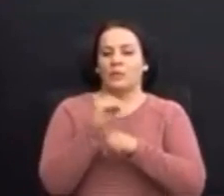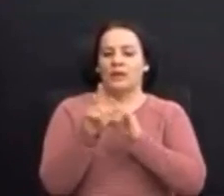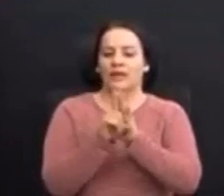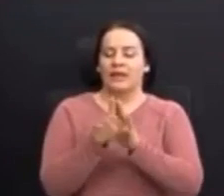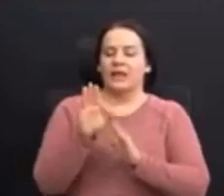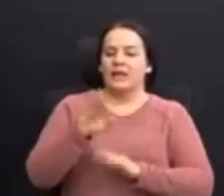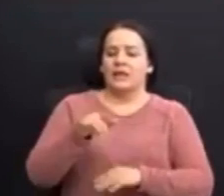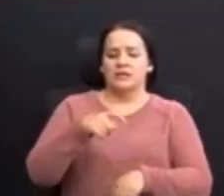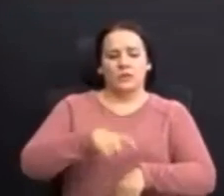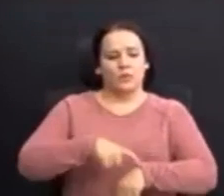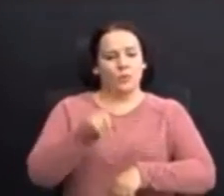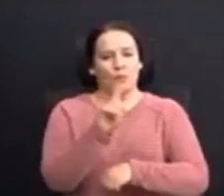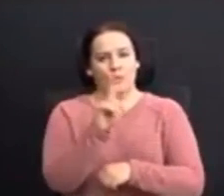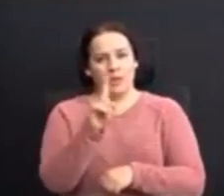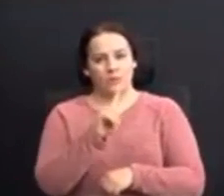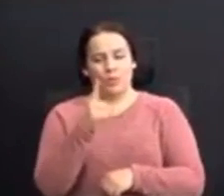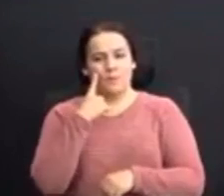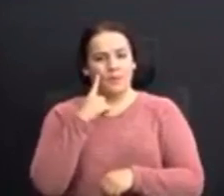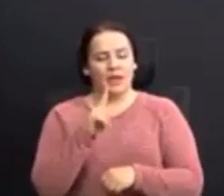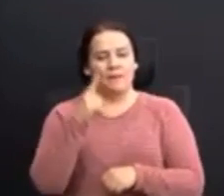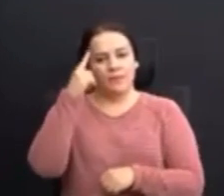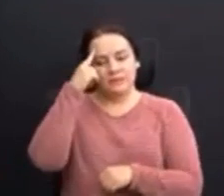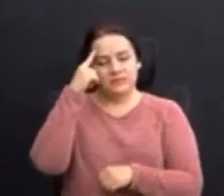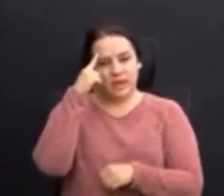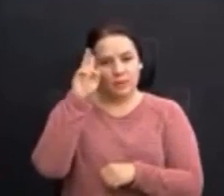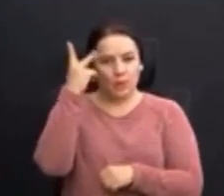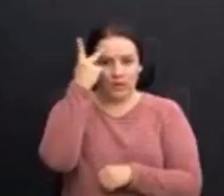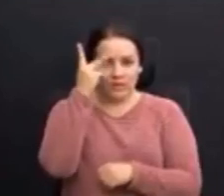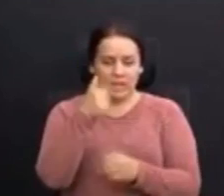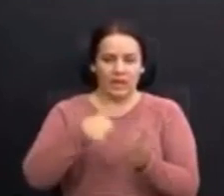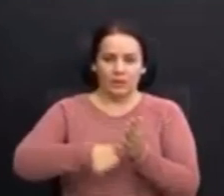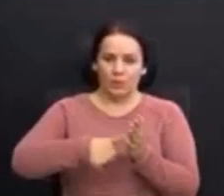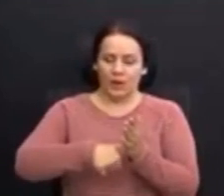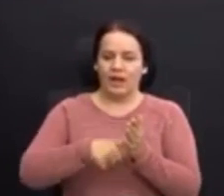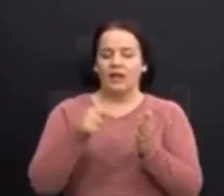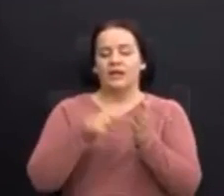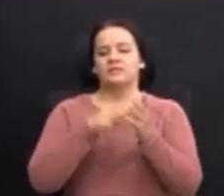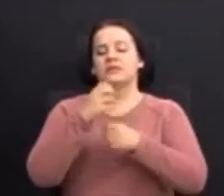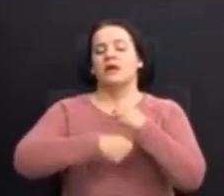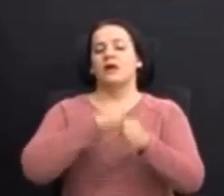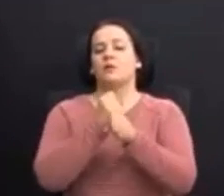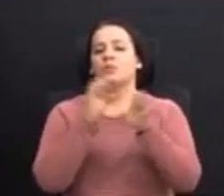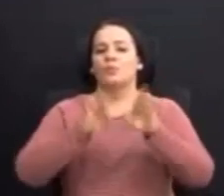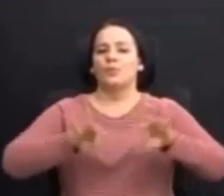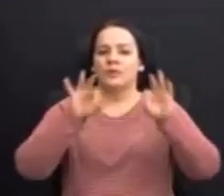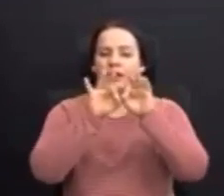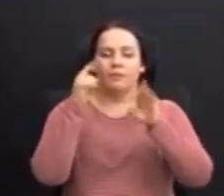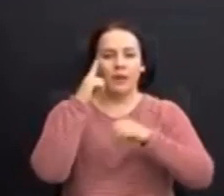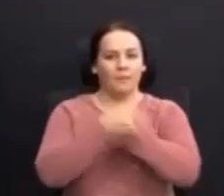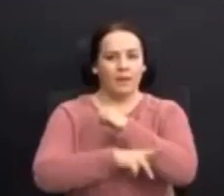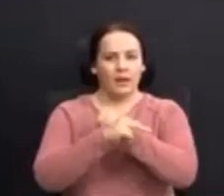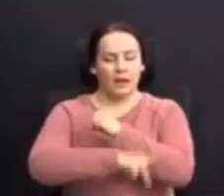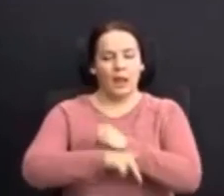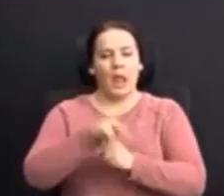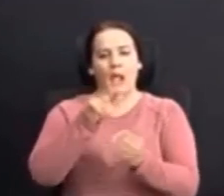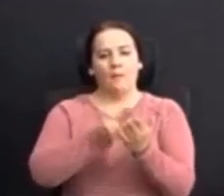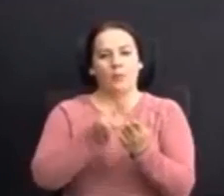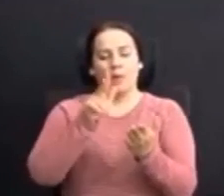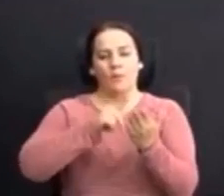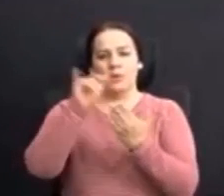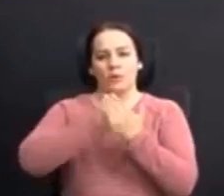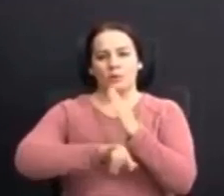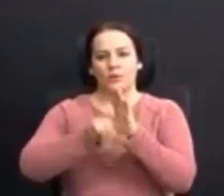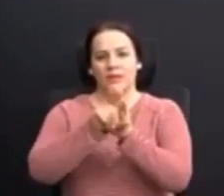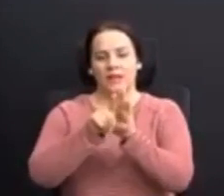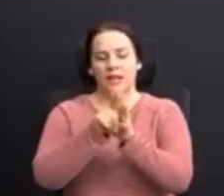política electoral. Este es un año crucial para el país, es un año para aprobar proyectos de ley con inteligencia y